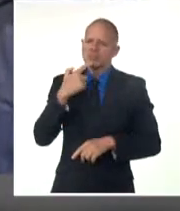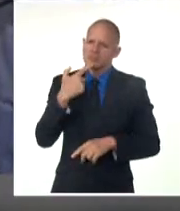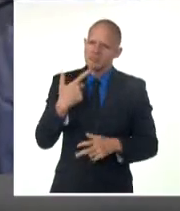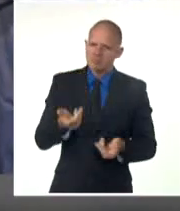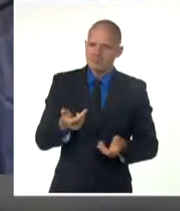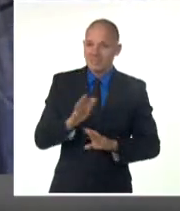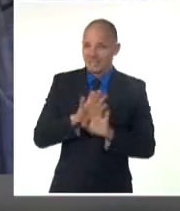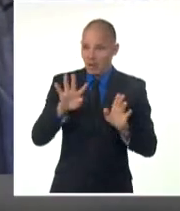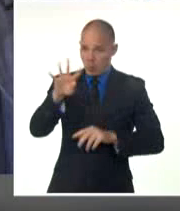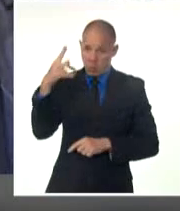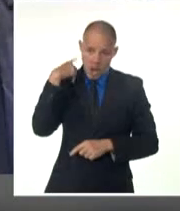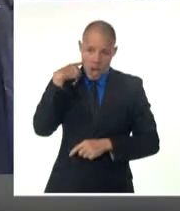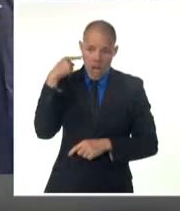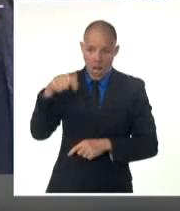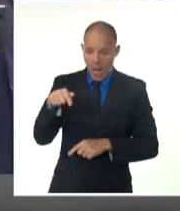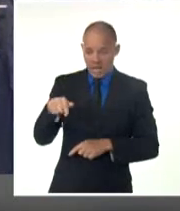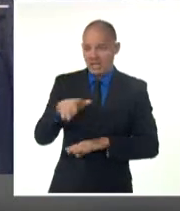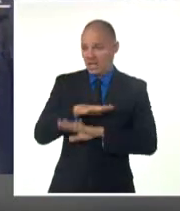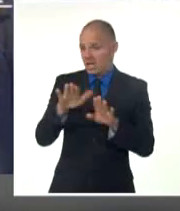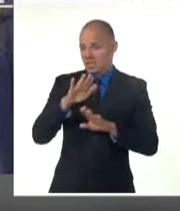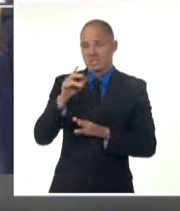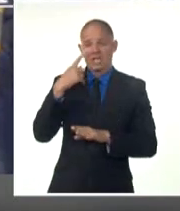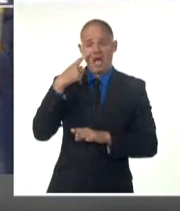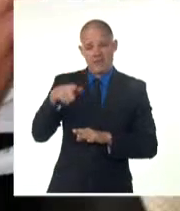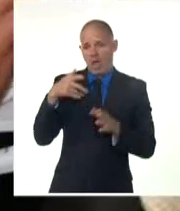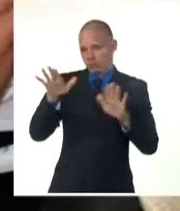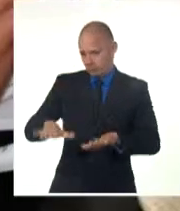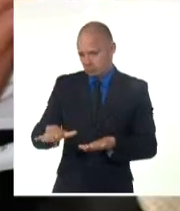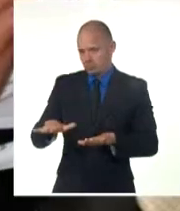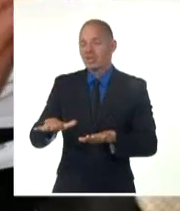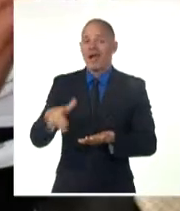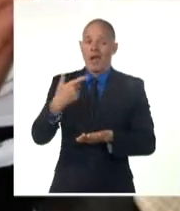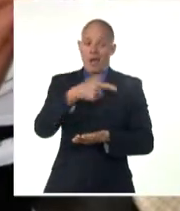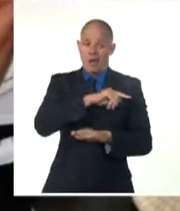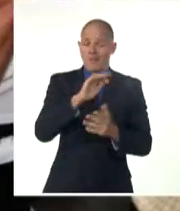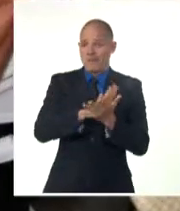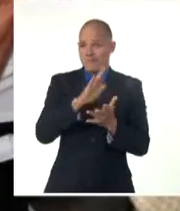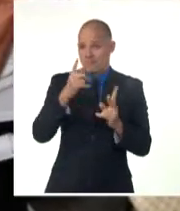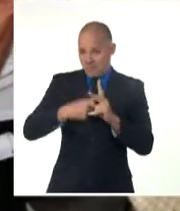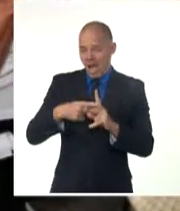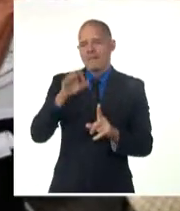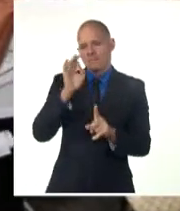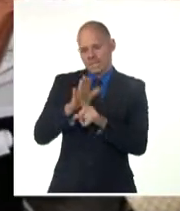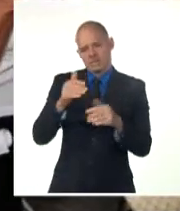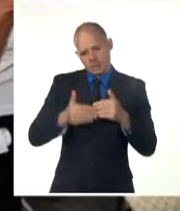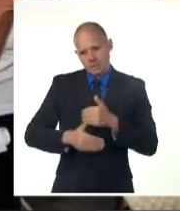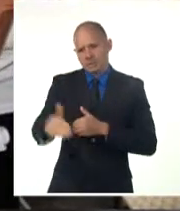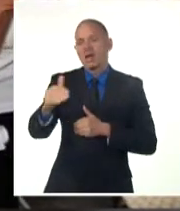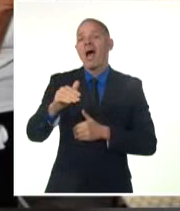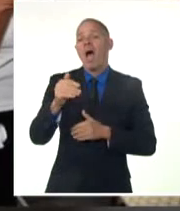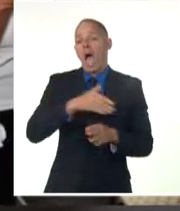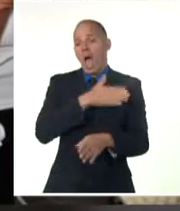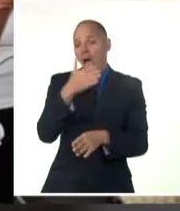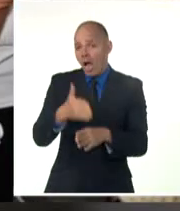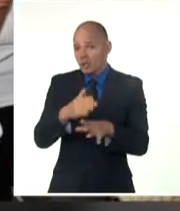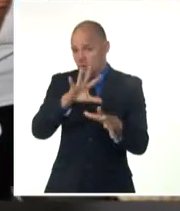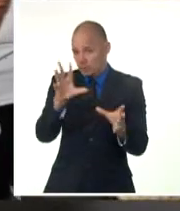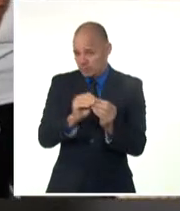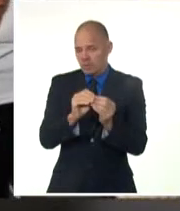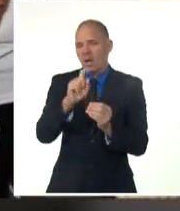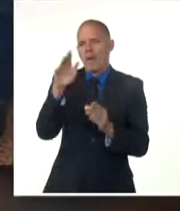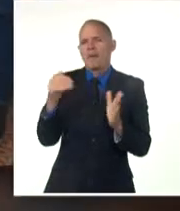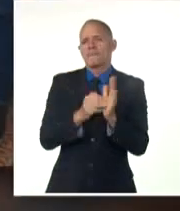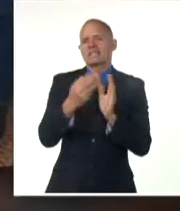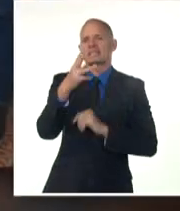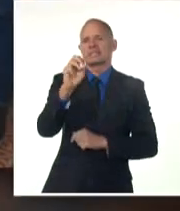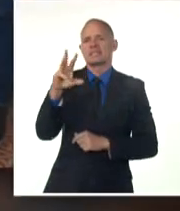de 4 años sin servicio, desde mayo pasado, se han realizado más de 1.300 intervenciones. Hasta el Consejo Popular